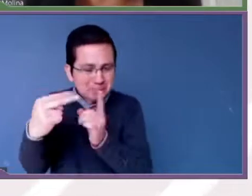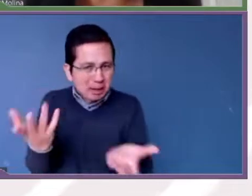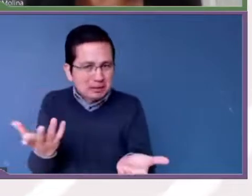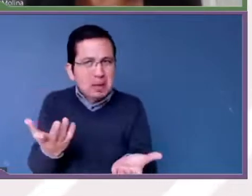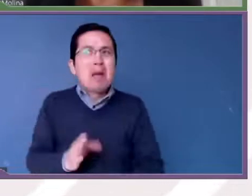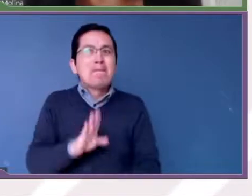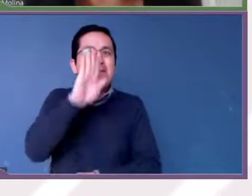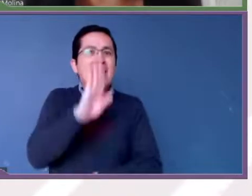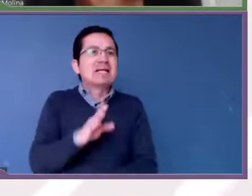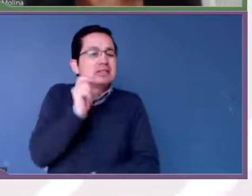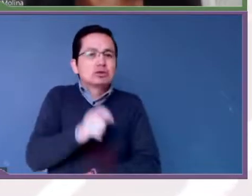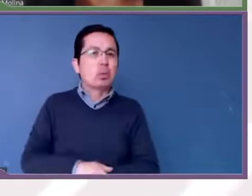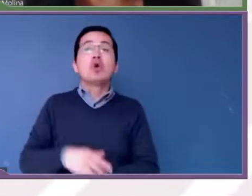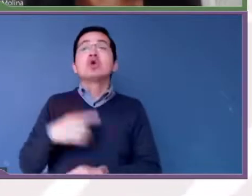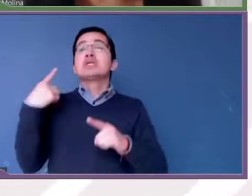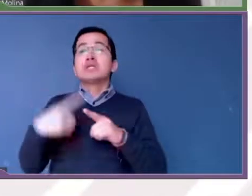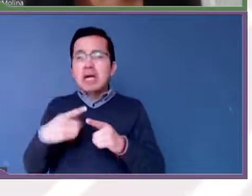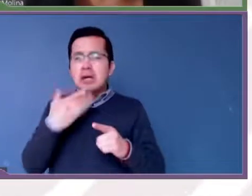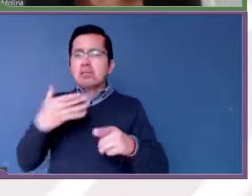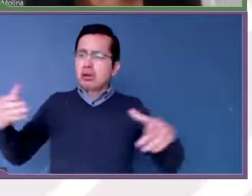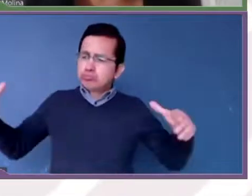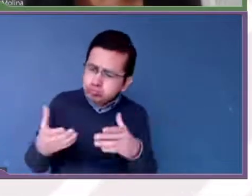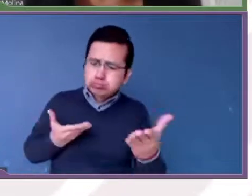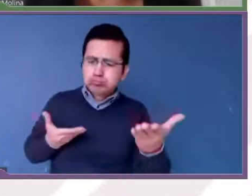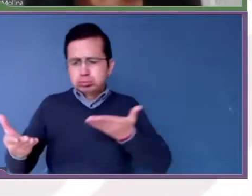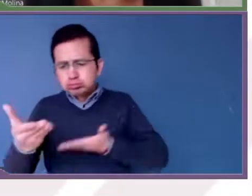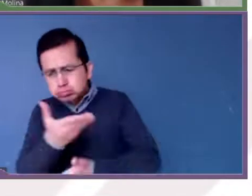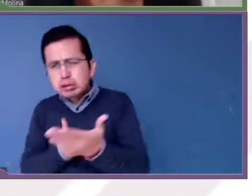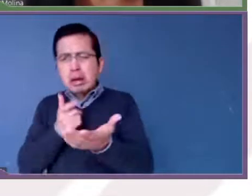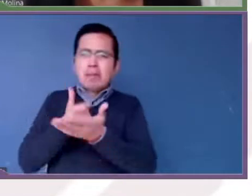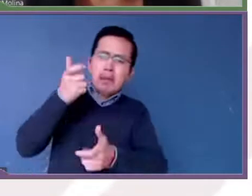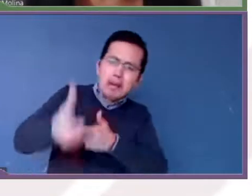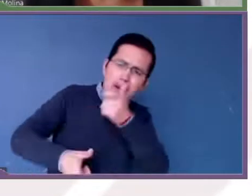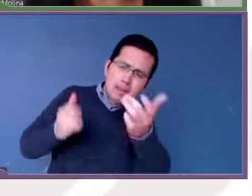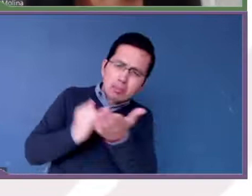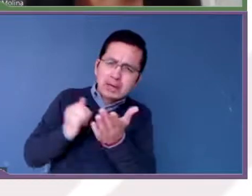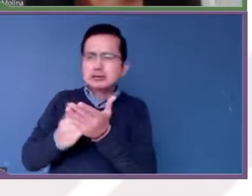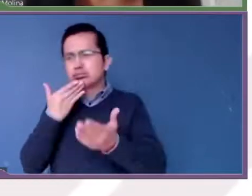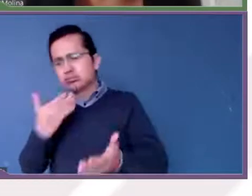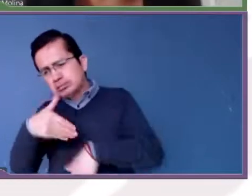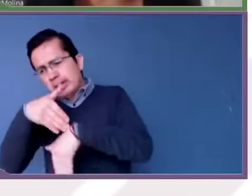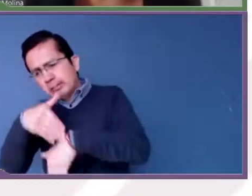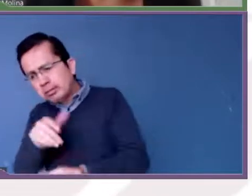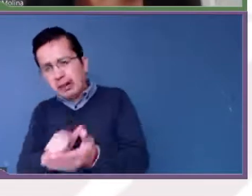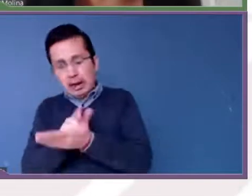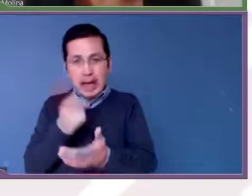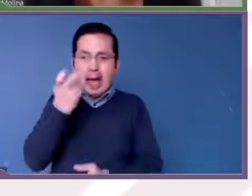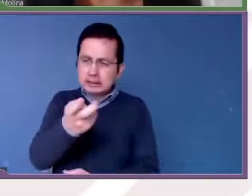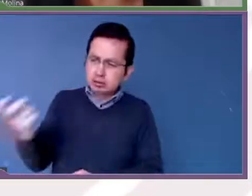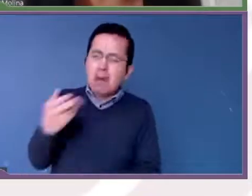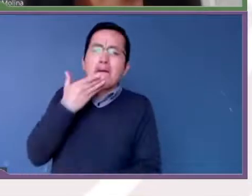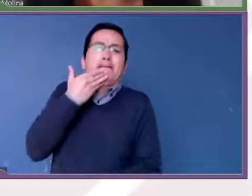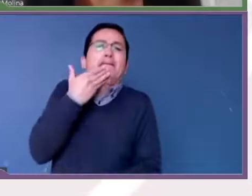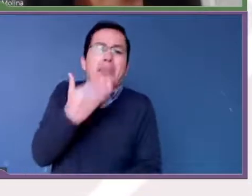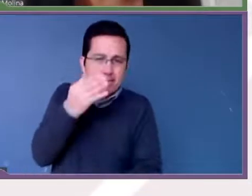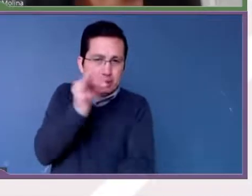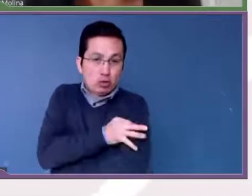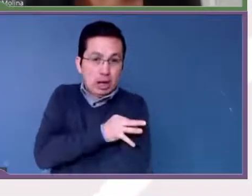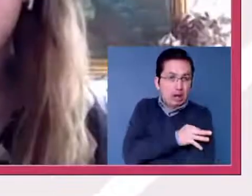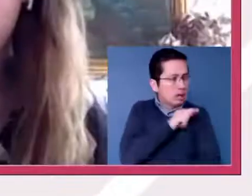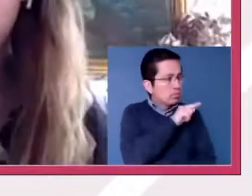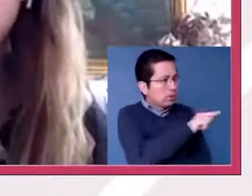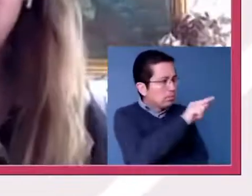una perspectiva preocupante en estos términos, porque obviamente sabemos que la pandemia lo que hizo fue recrudecer estos